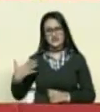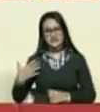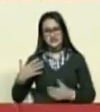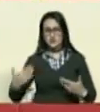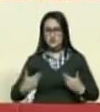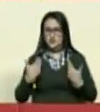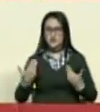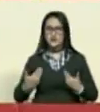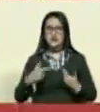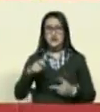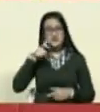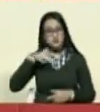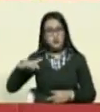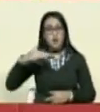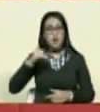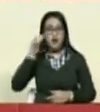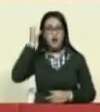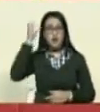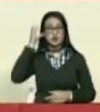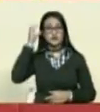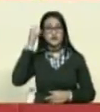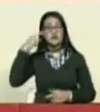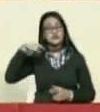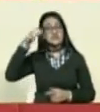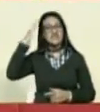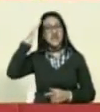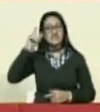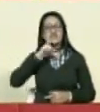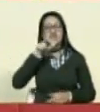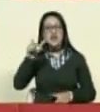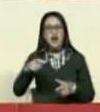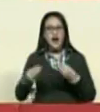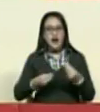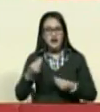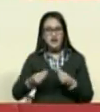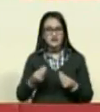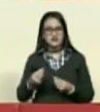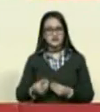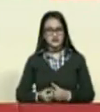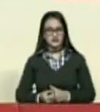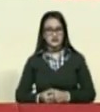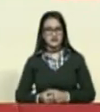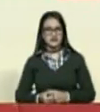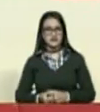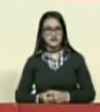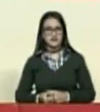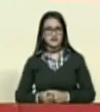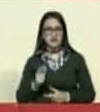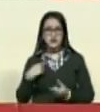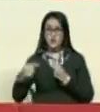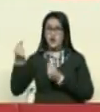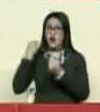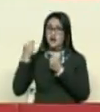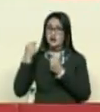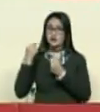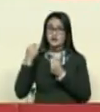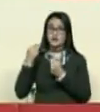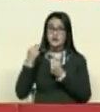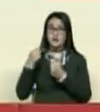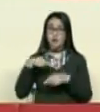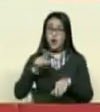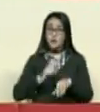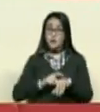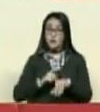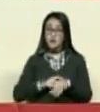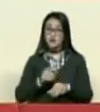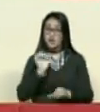cuerpo. Ese pueblo tiene conciencia ahora y sabe quién lo hace, cómo lo hace. Y podrá hacerme una crítica a mí, Pero en el momento